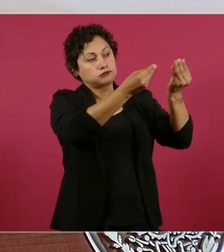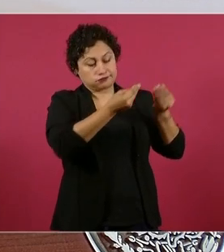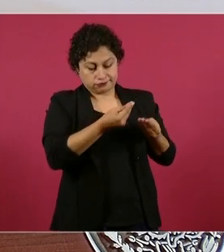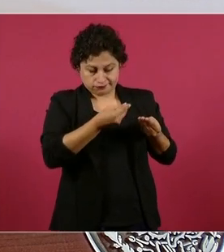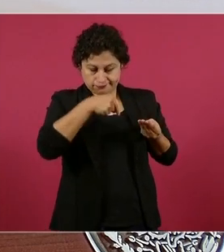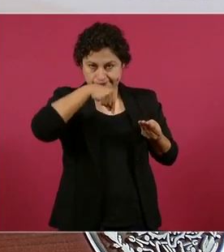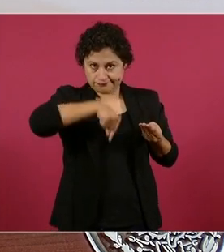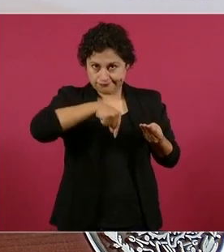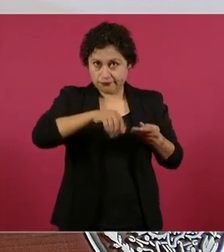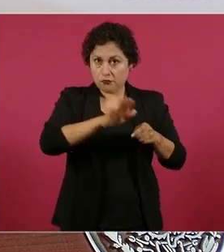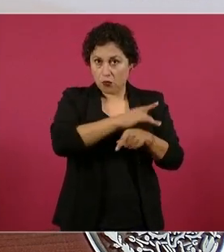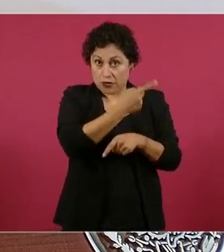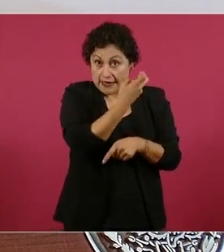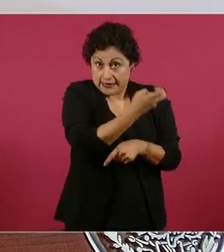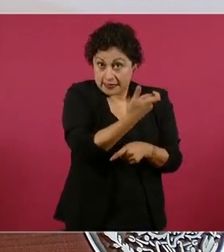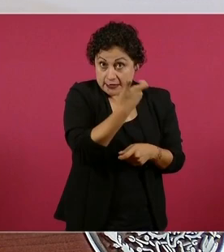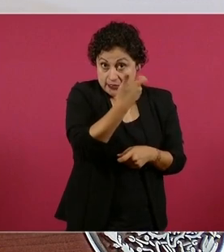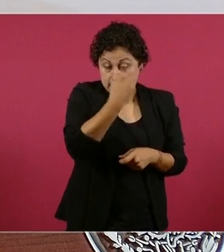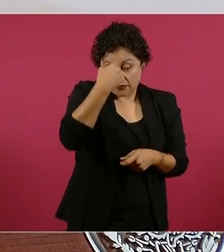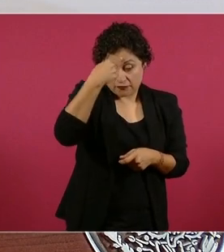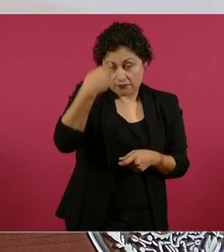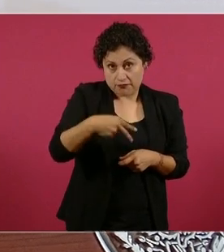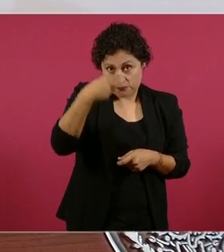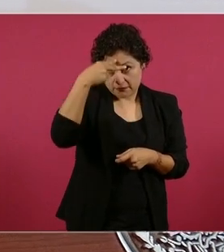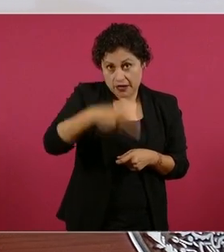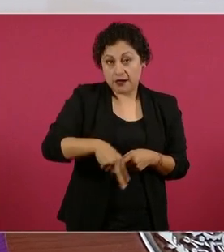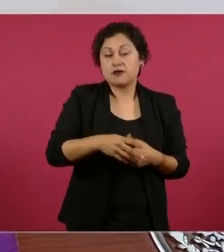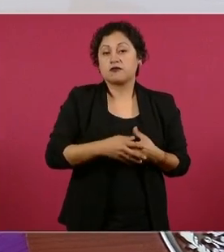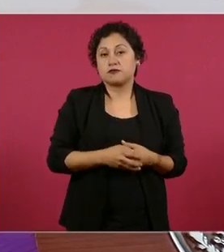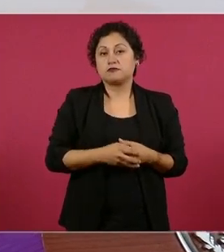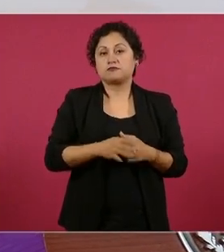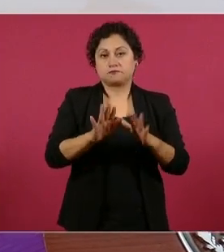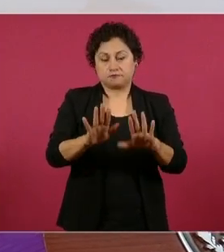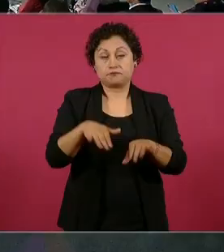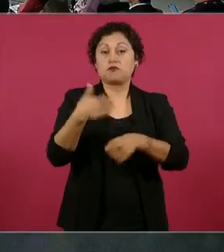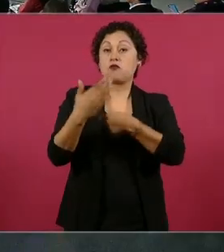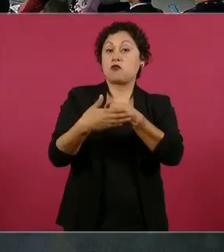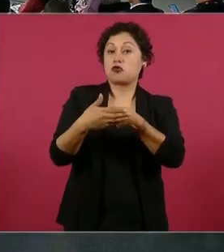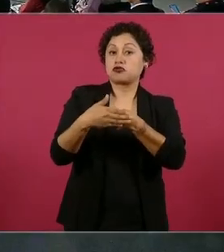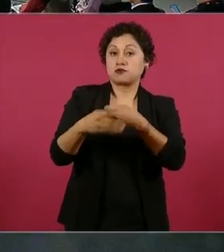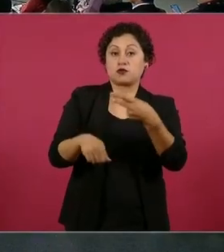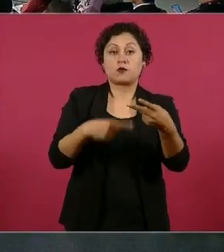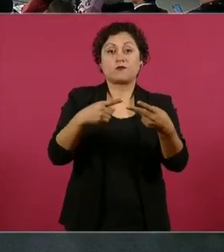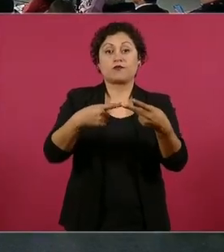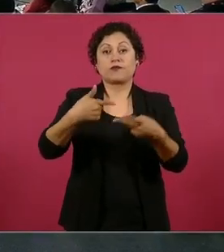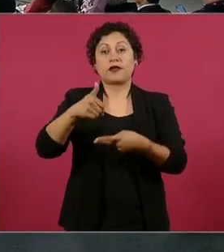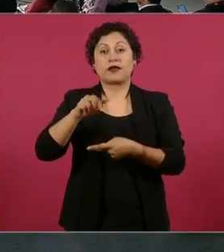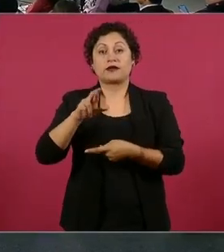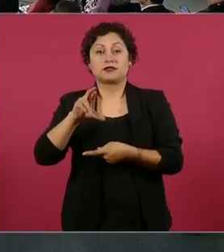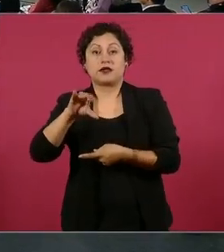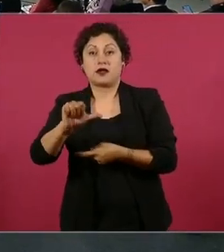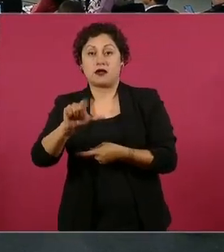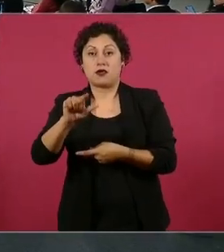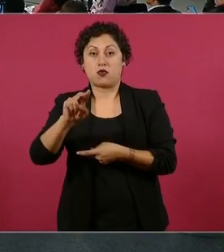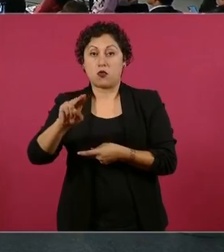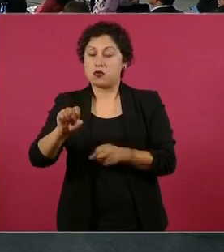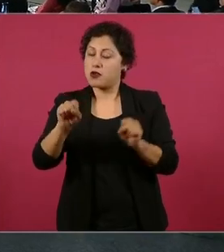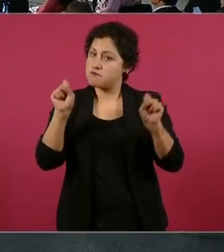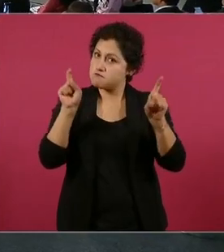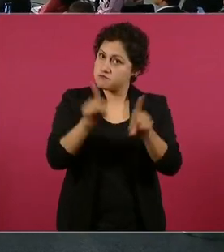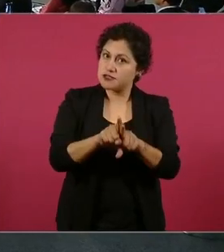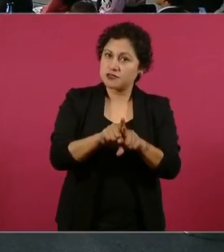Ahora con García Luna también queremos lo mismo. Estos que llevaron dinero a